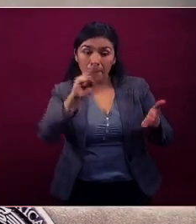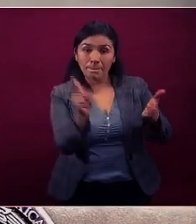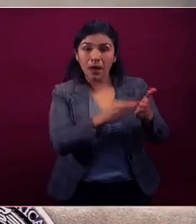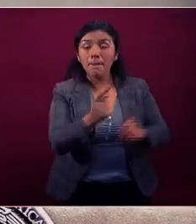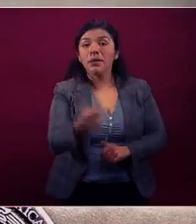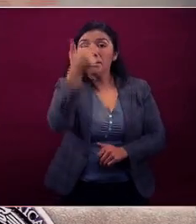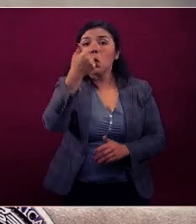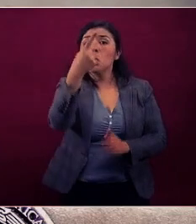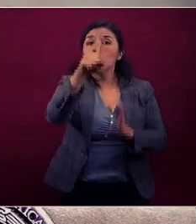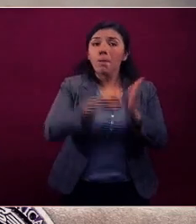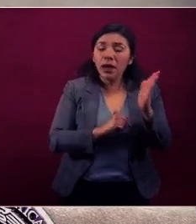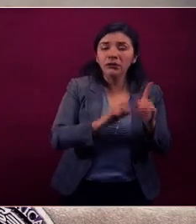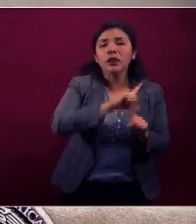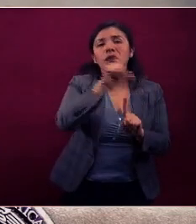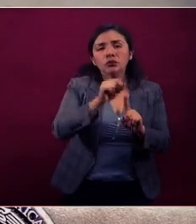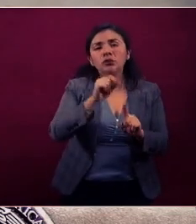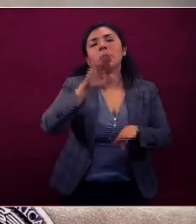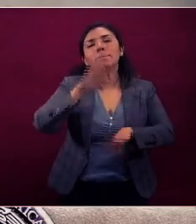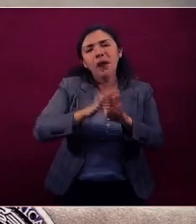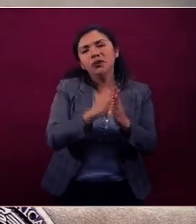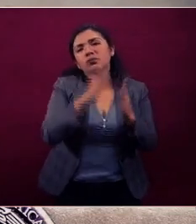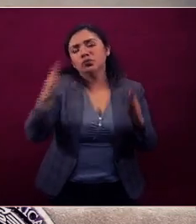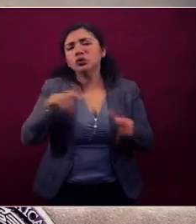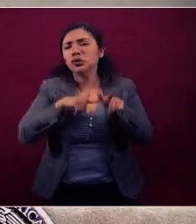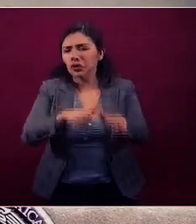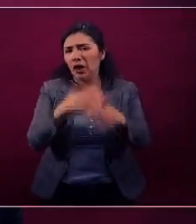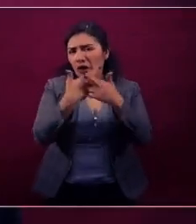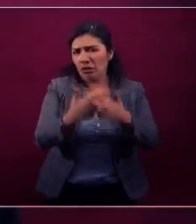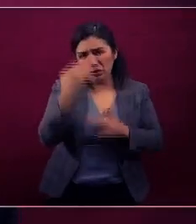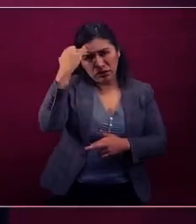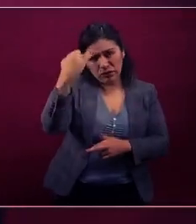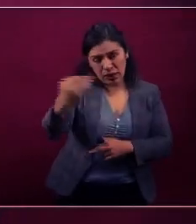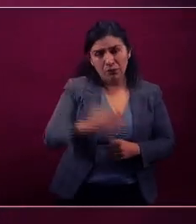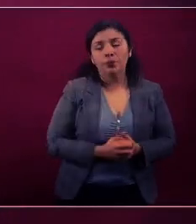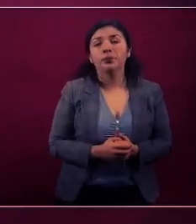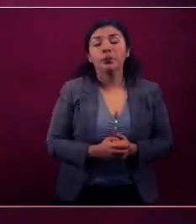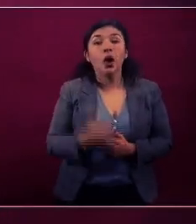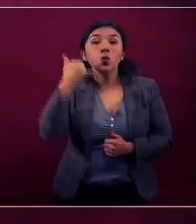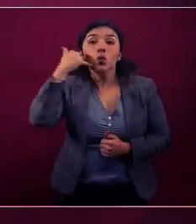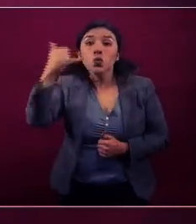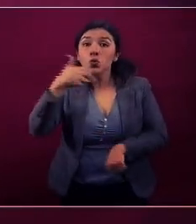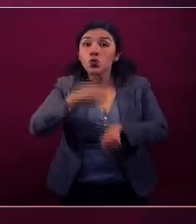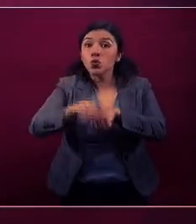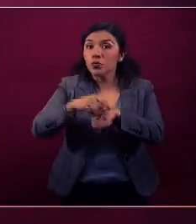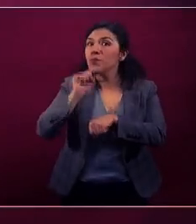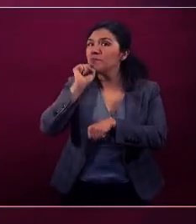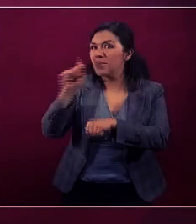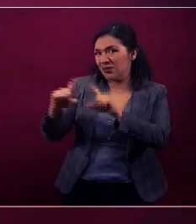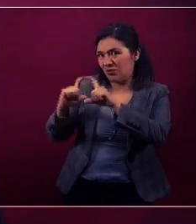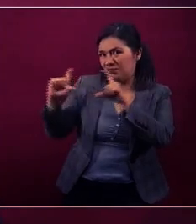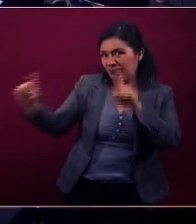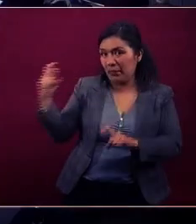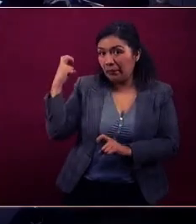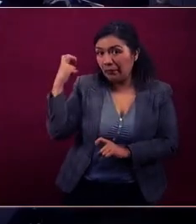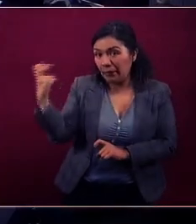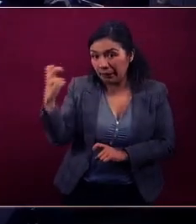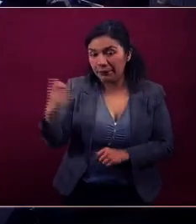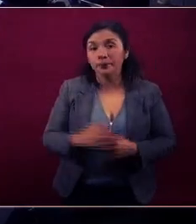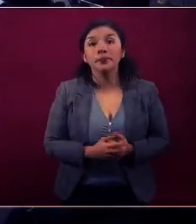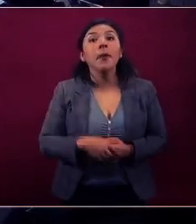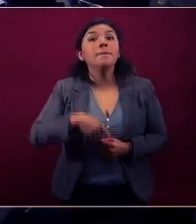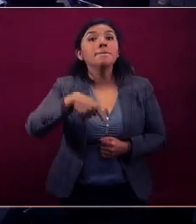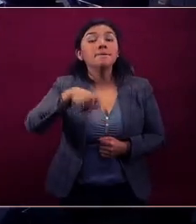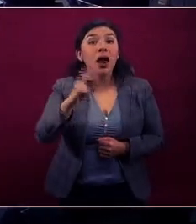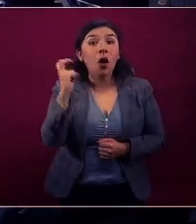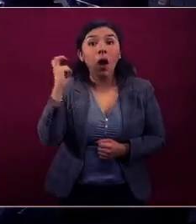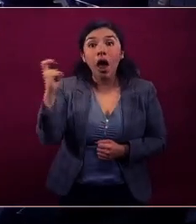originalmente fue por un mes y luego fue renovado y sigue vigente. El número de contacto telefónico es el que aparece en la pantalla. Pero este